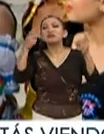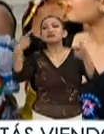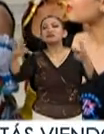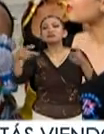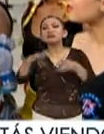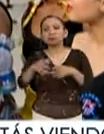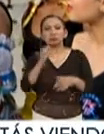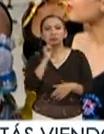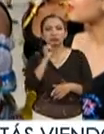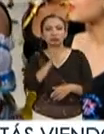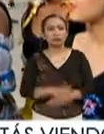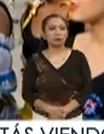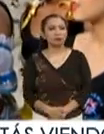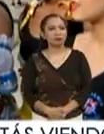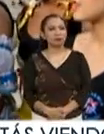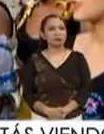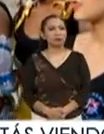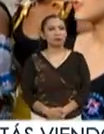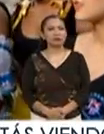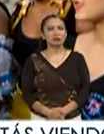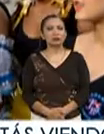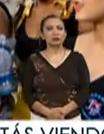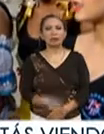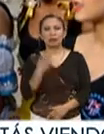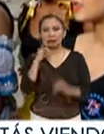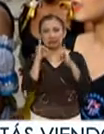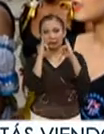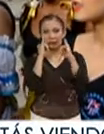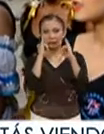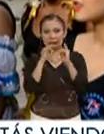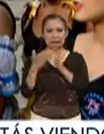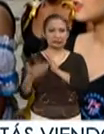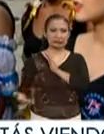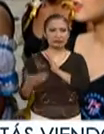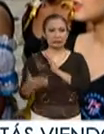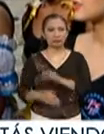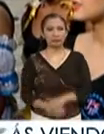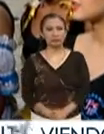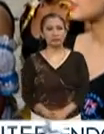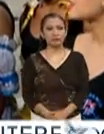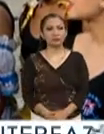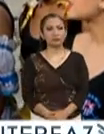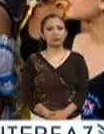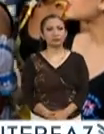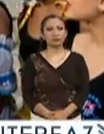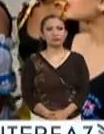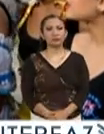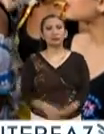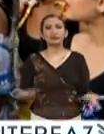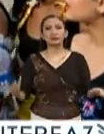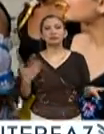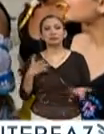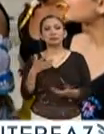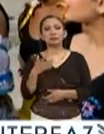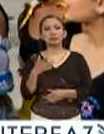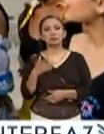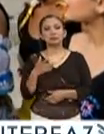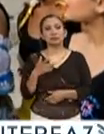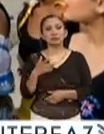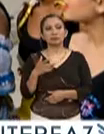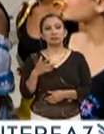ustedes normalmente. Quantas pessoas formam um grupo e que tipo de dança vocês fazem? Elas